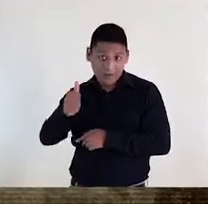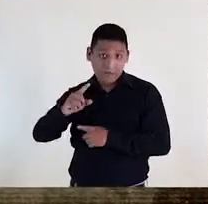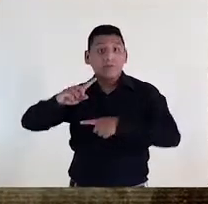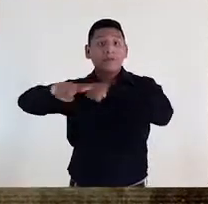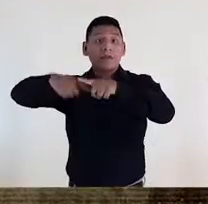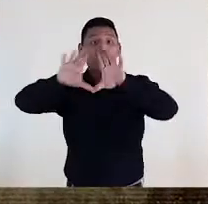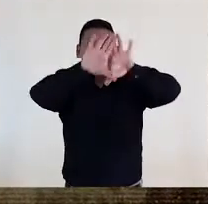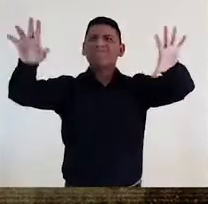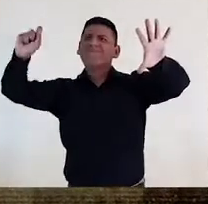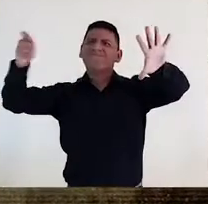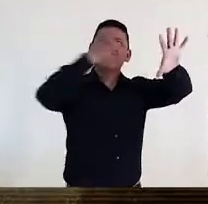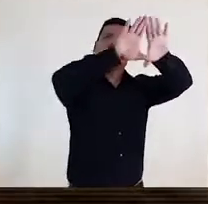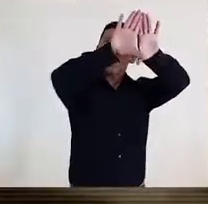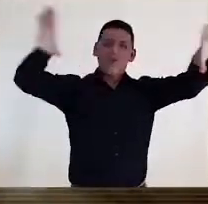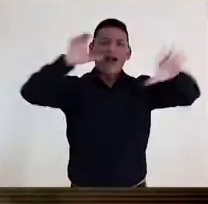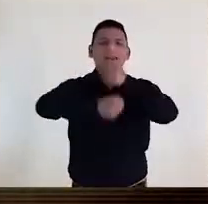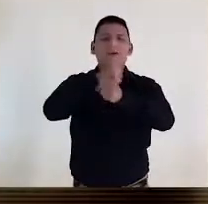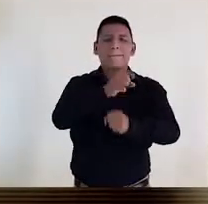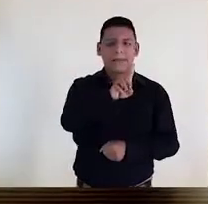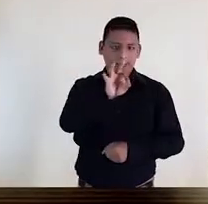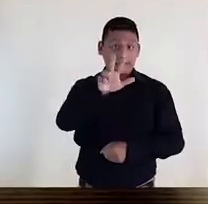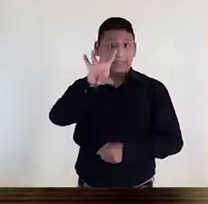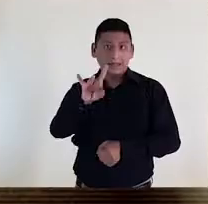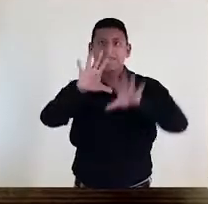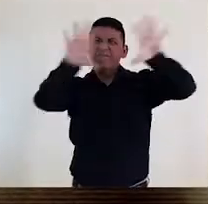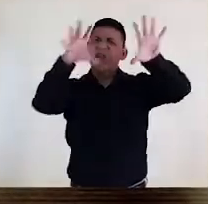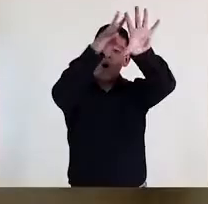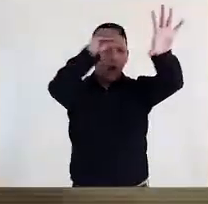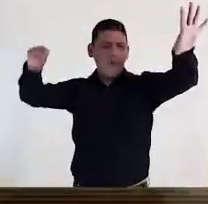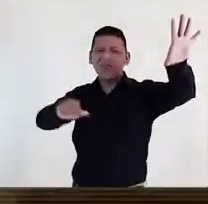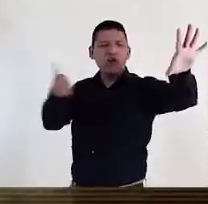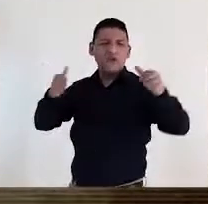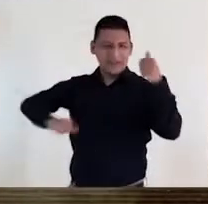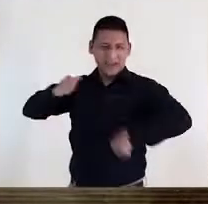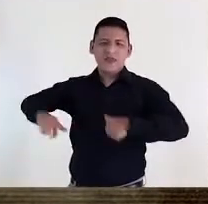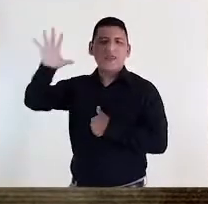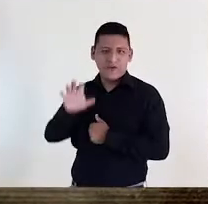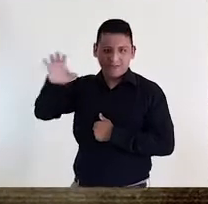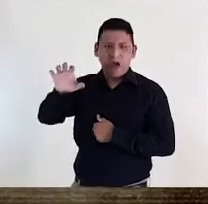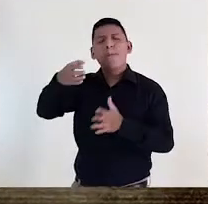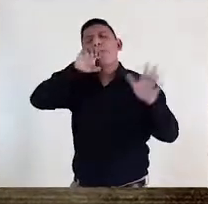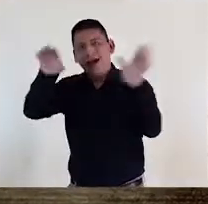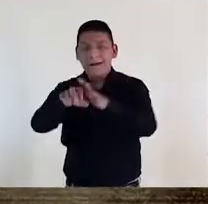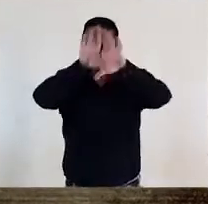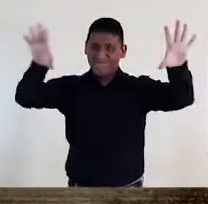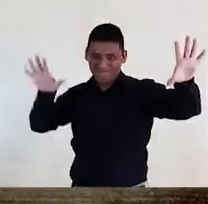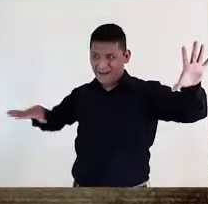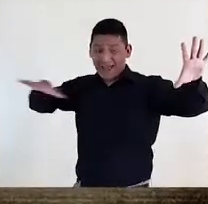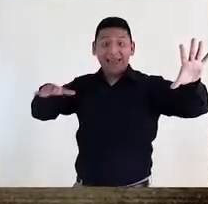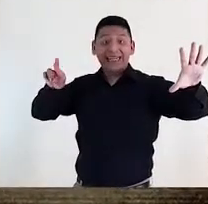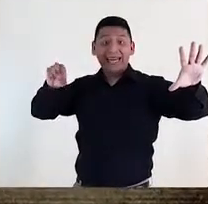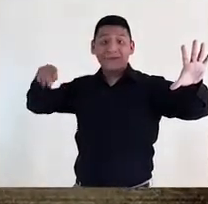con la culminación de la fachada en 1938 y recoge en su diseño algunos de los teatros más renombrados de Europa, como el